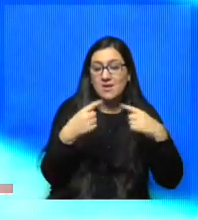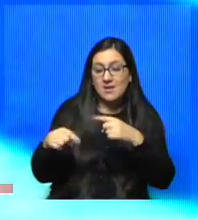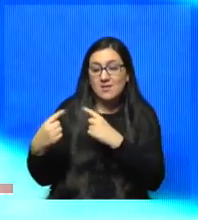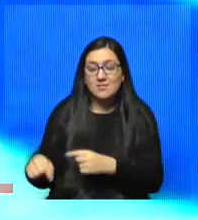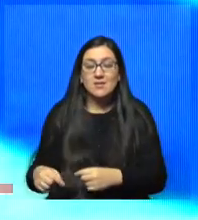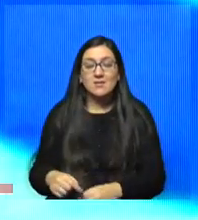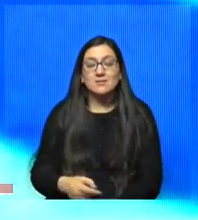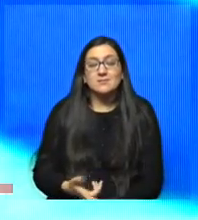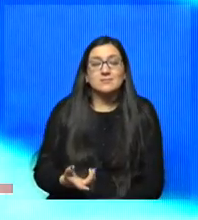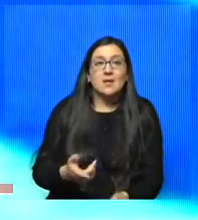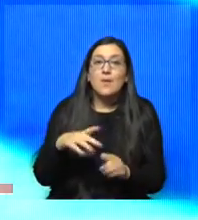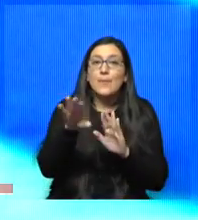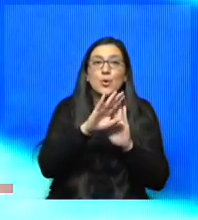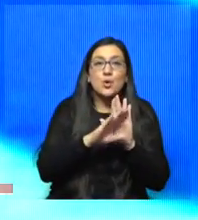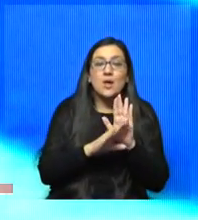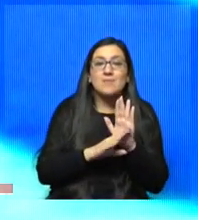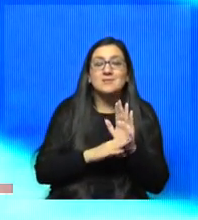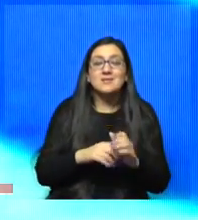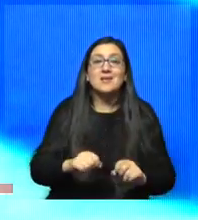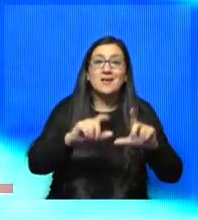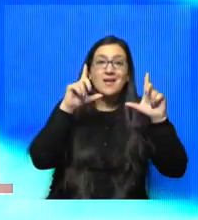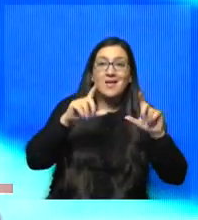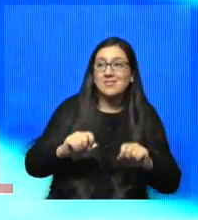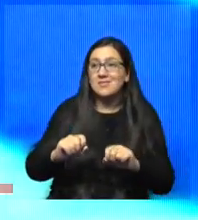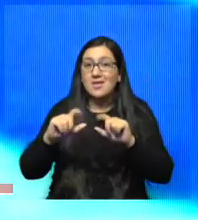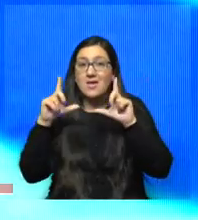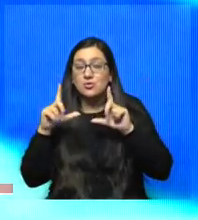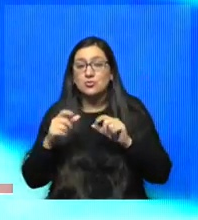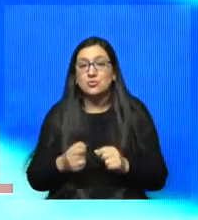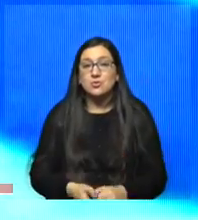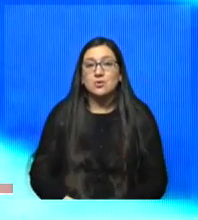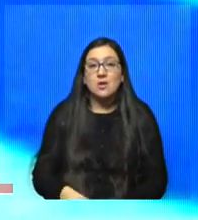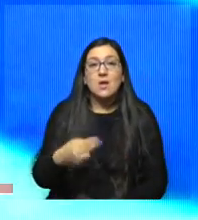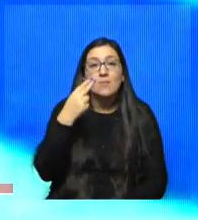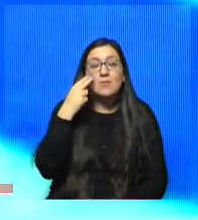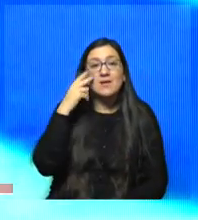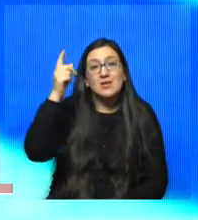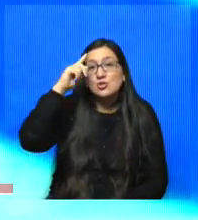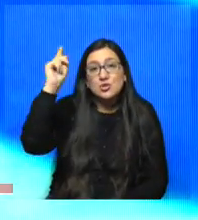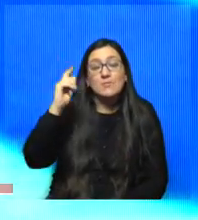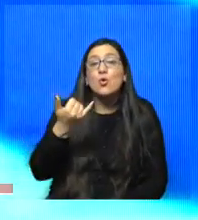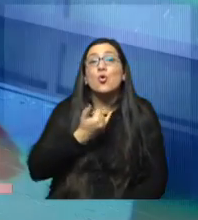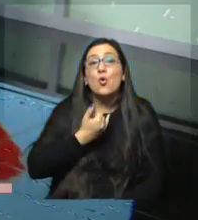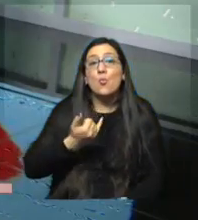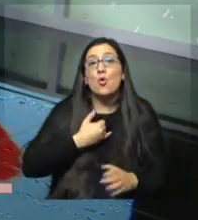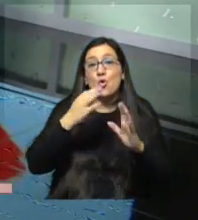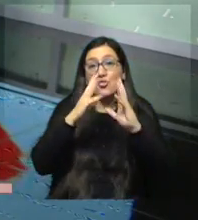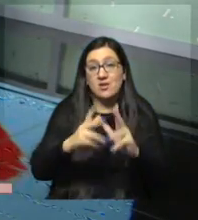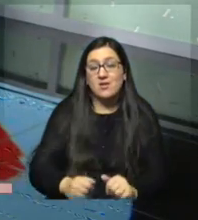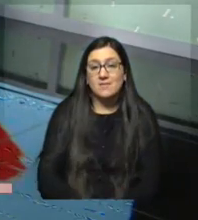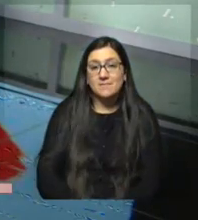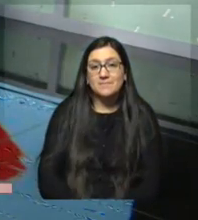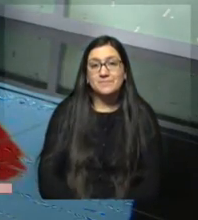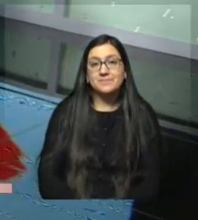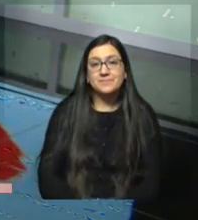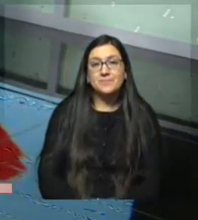opinión, programas de candidatos distintos, porque no sabe, el problema es que no sabemos cómo lo ordena. Bueno, cuando vos mirás, perdón, lo claro